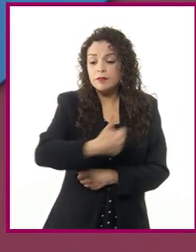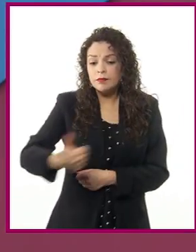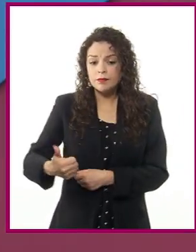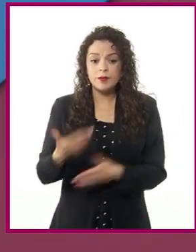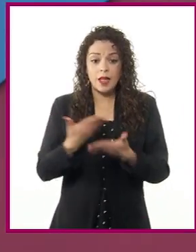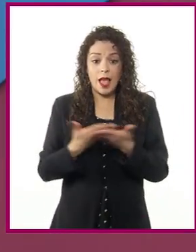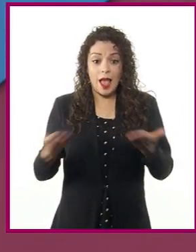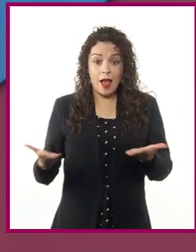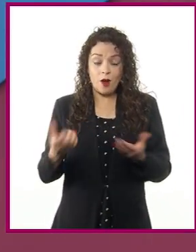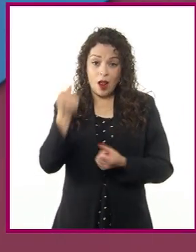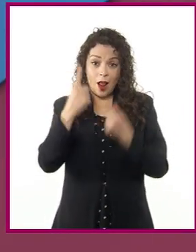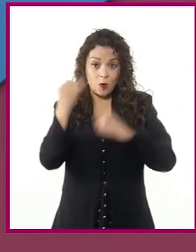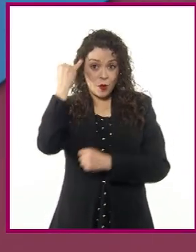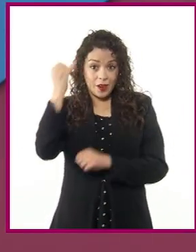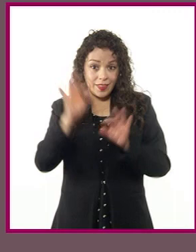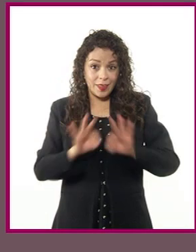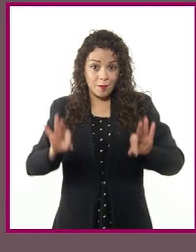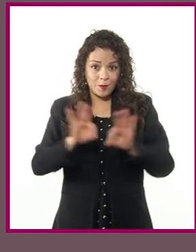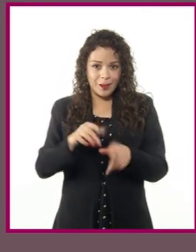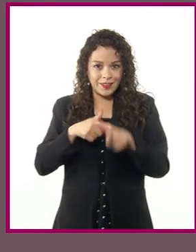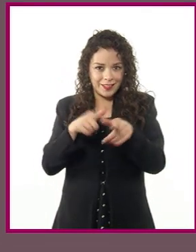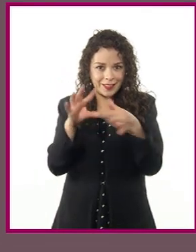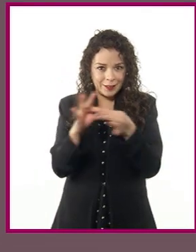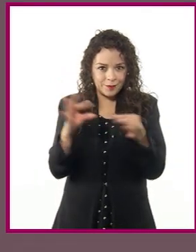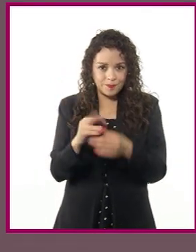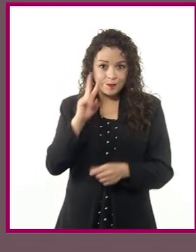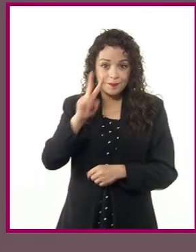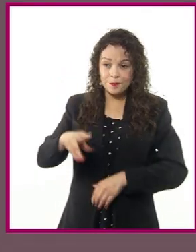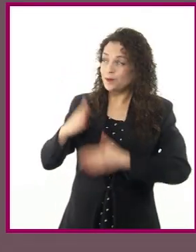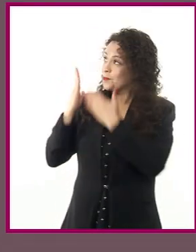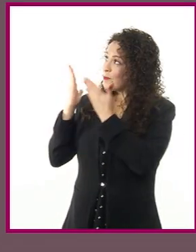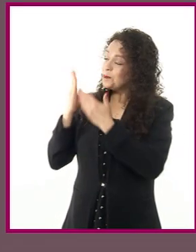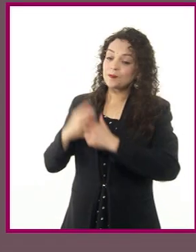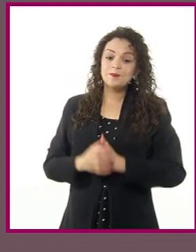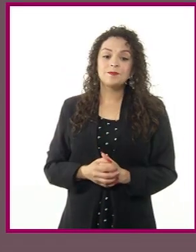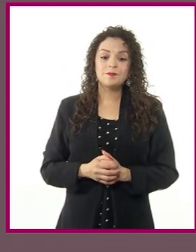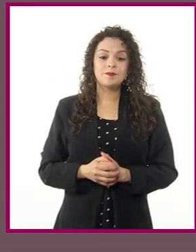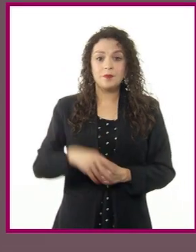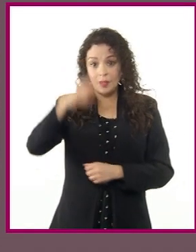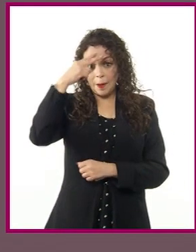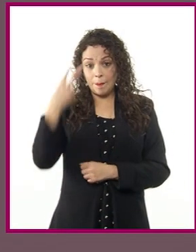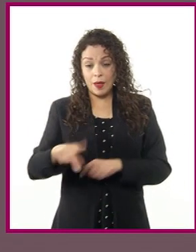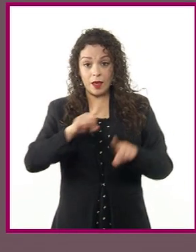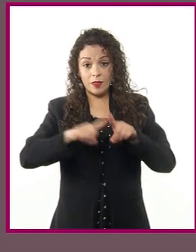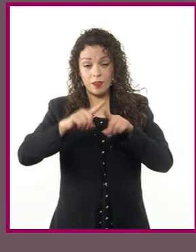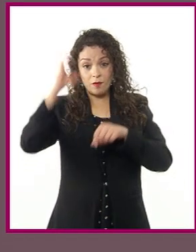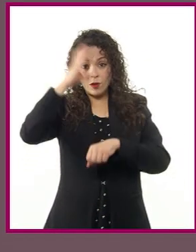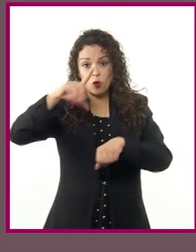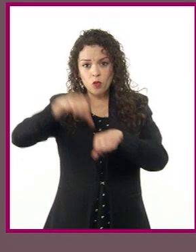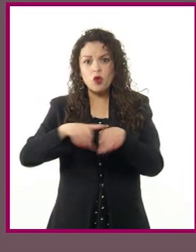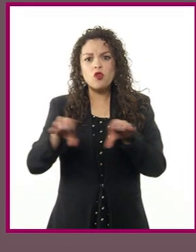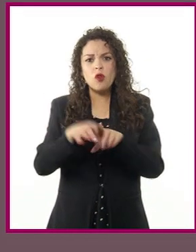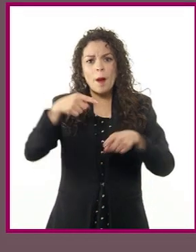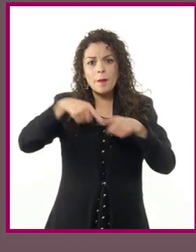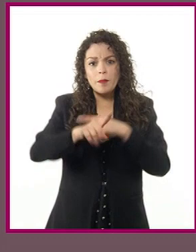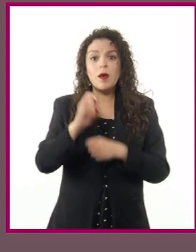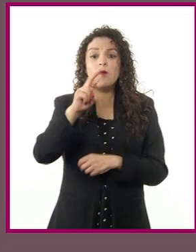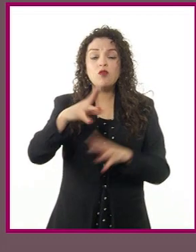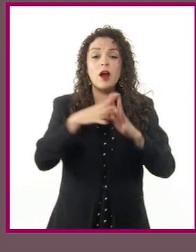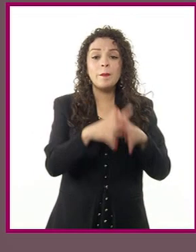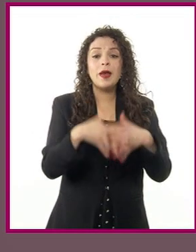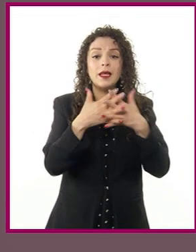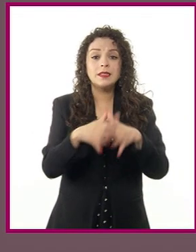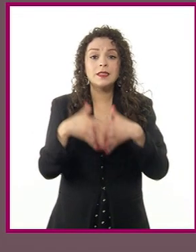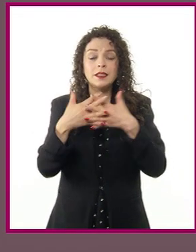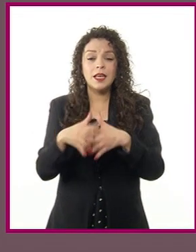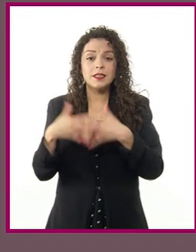continuemos con algunas ideas importantes. La diversidad cultural en México se inicia con el mestizaje y es parte